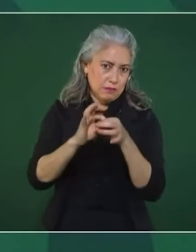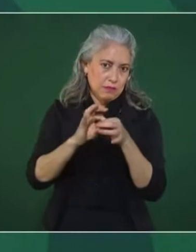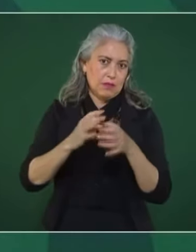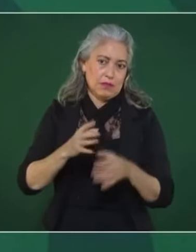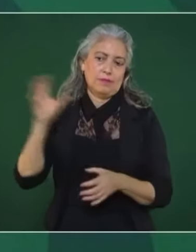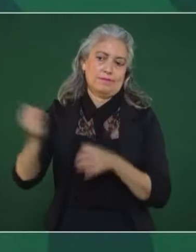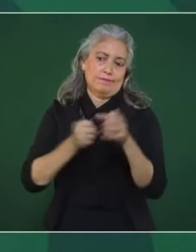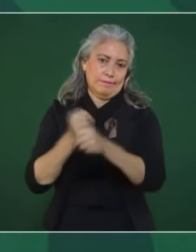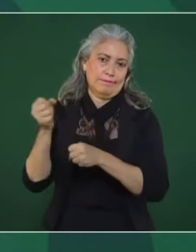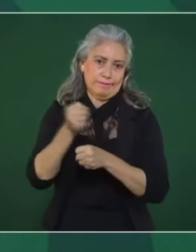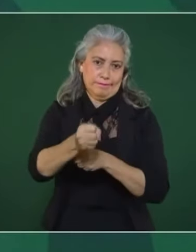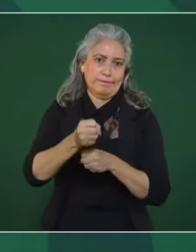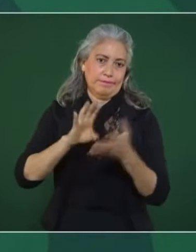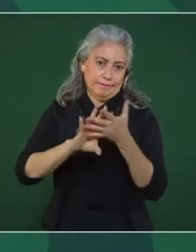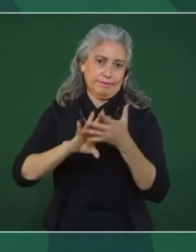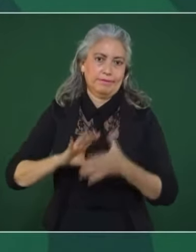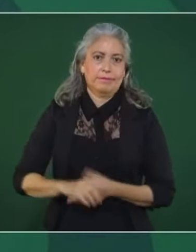pero no